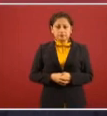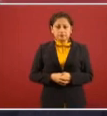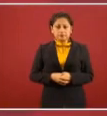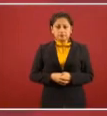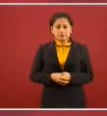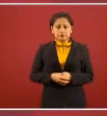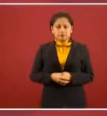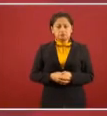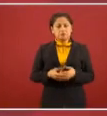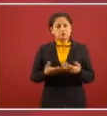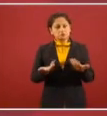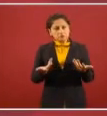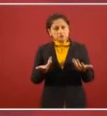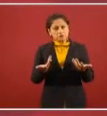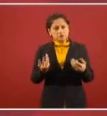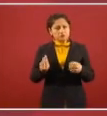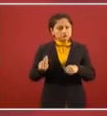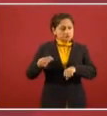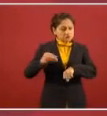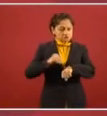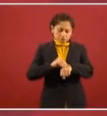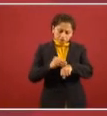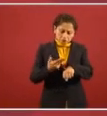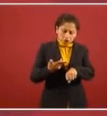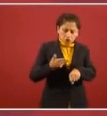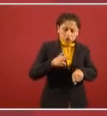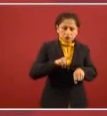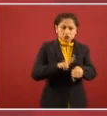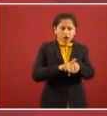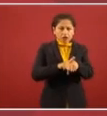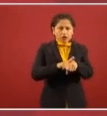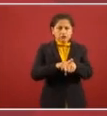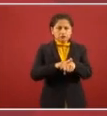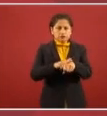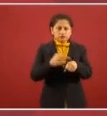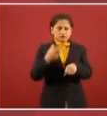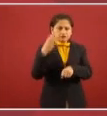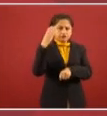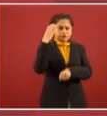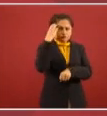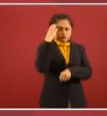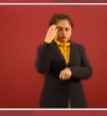los hospitales, las camas, los equipos